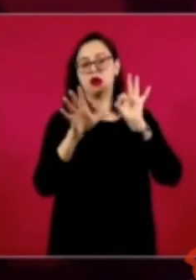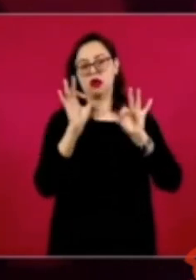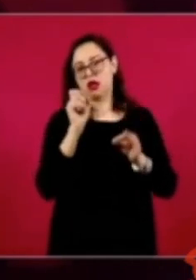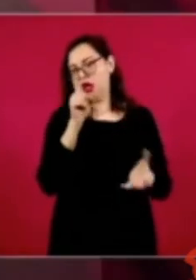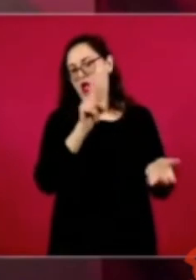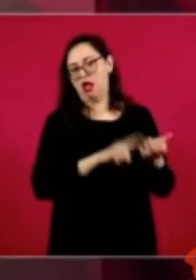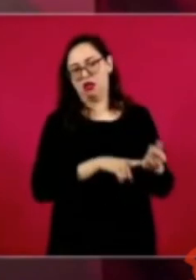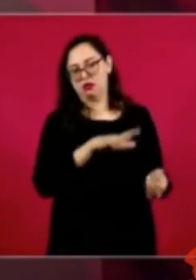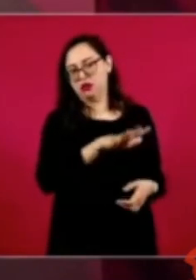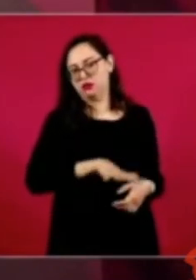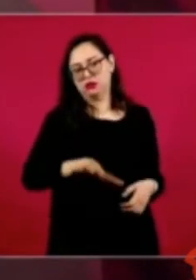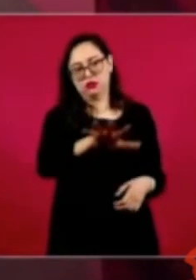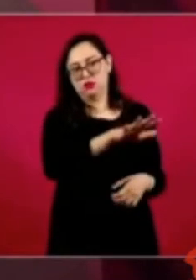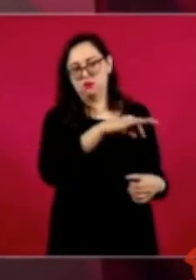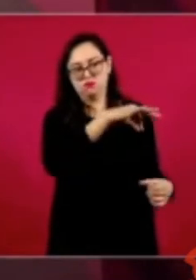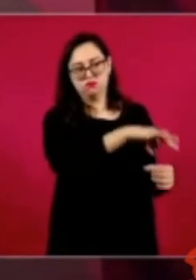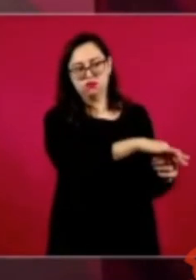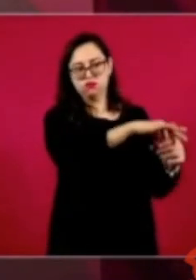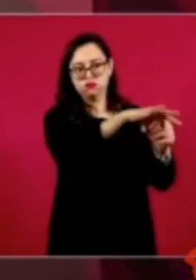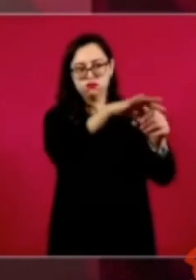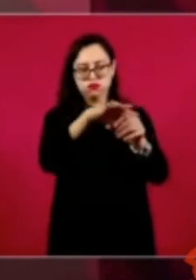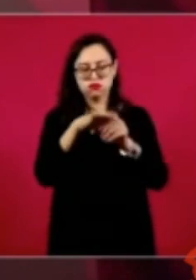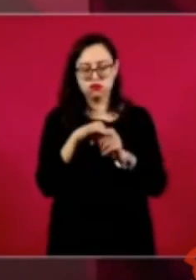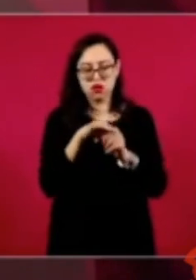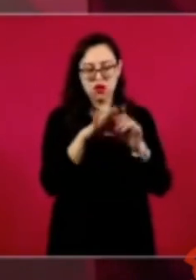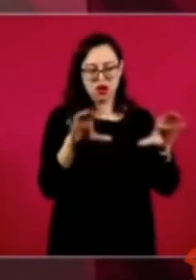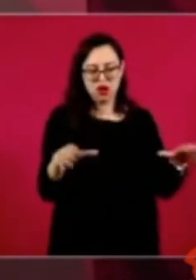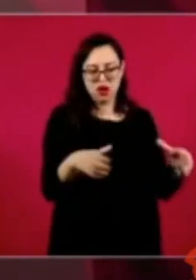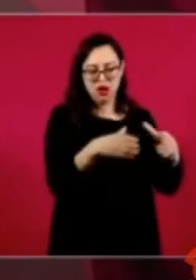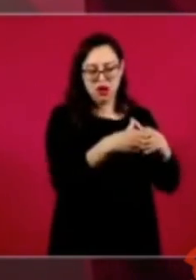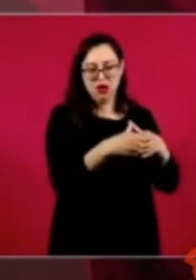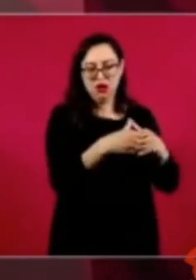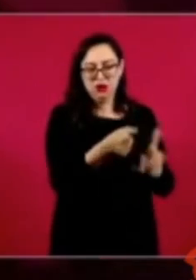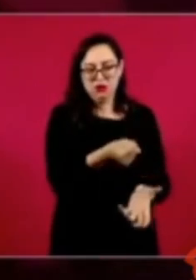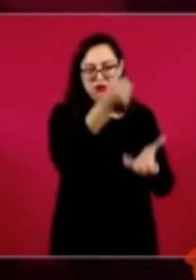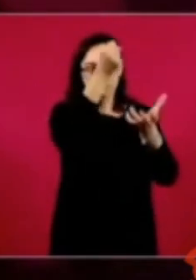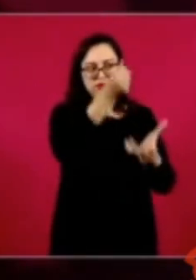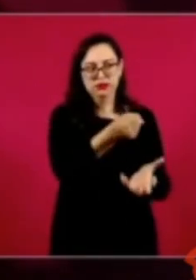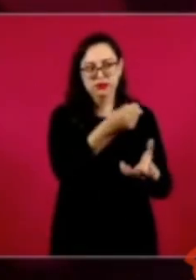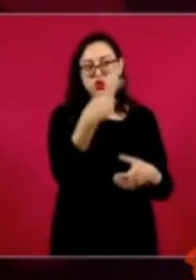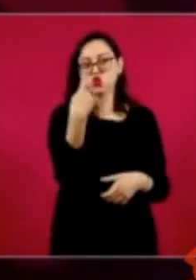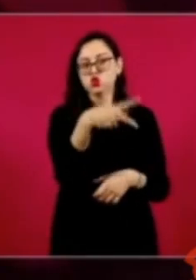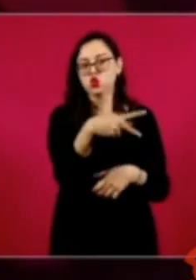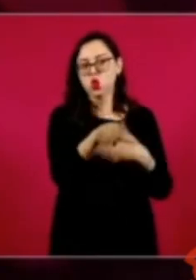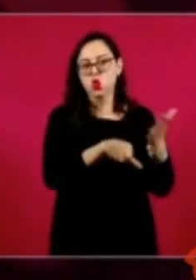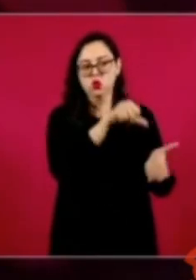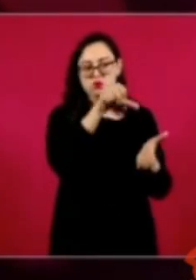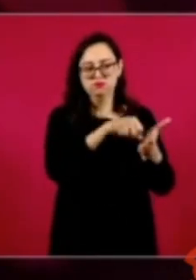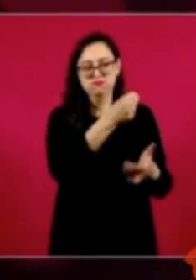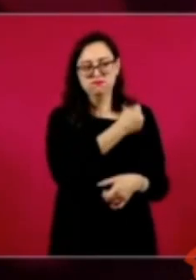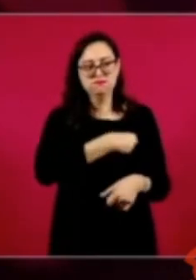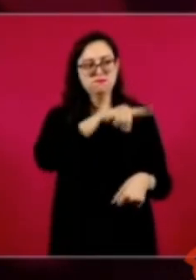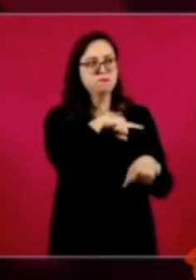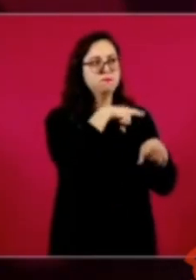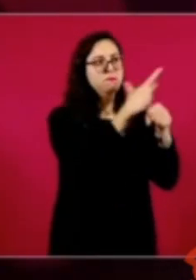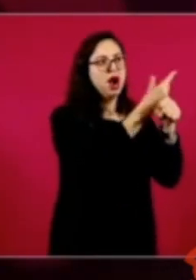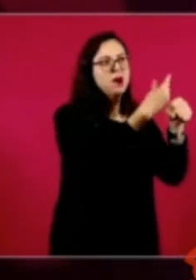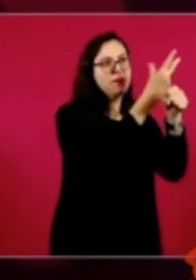con ese dinero, con ese presupuesto, va a mejorar la situación del centro de